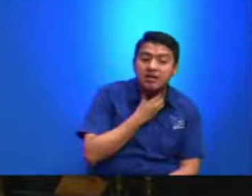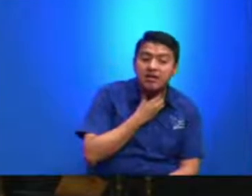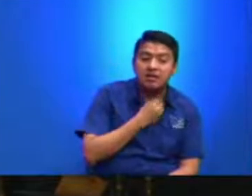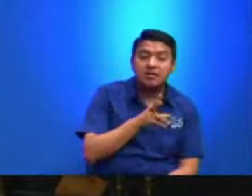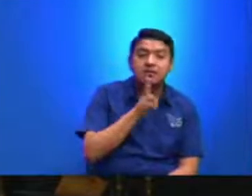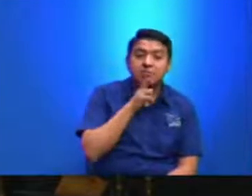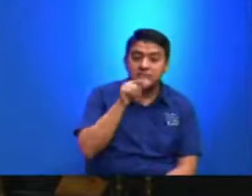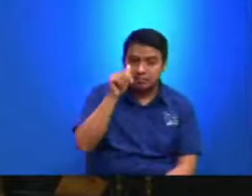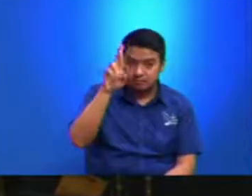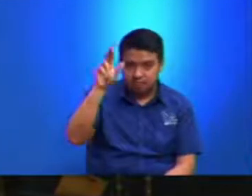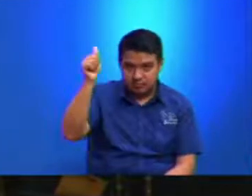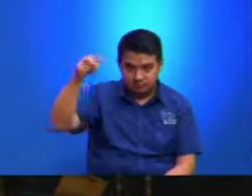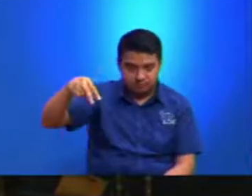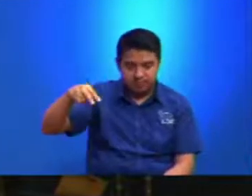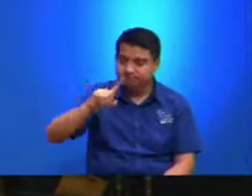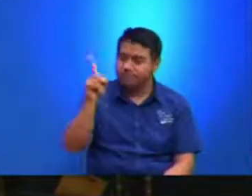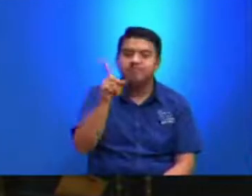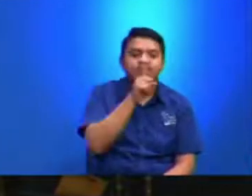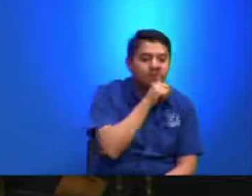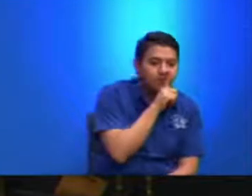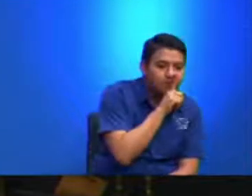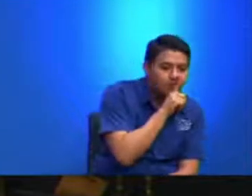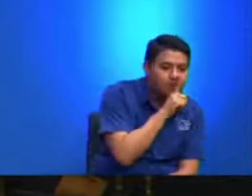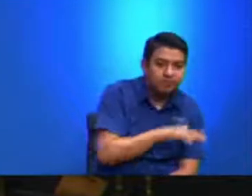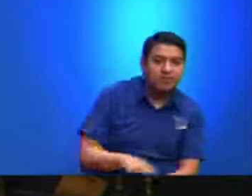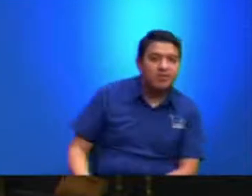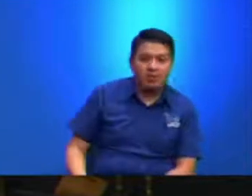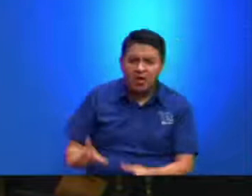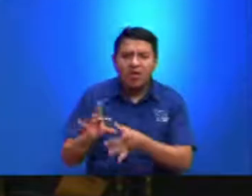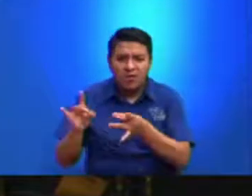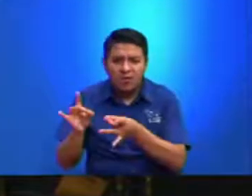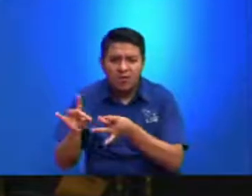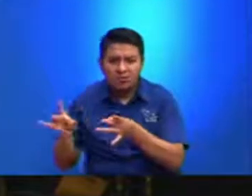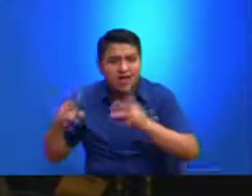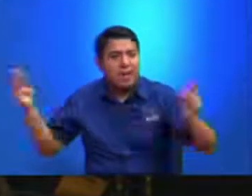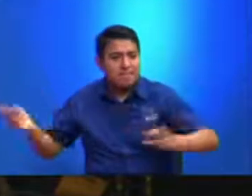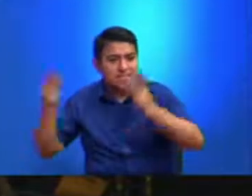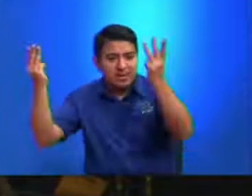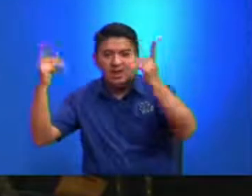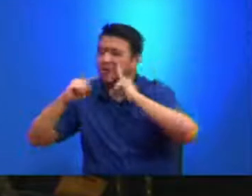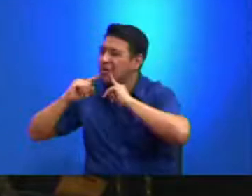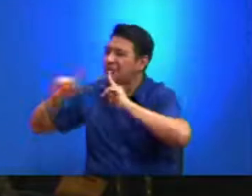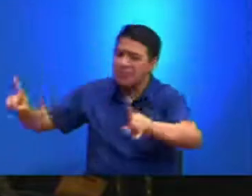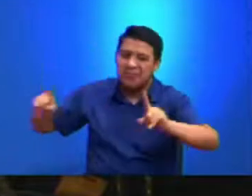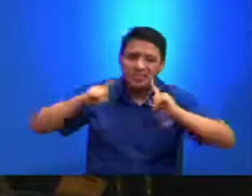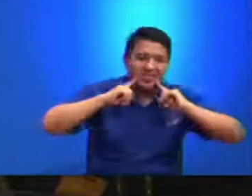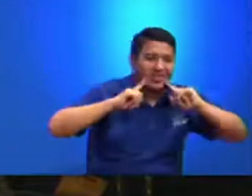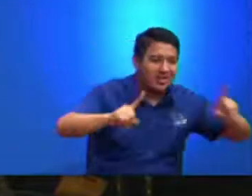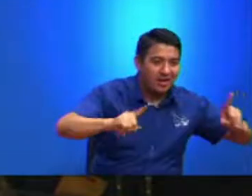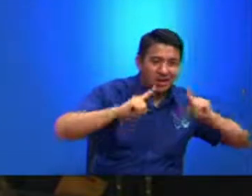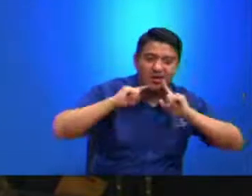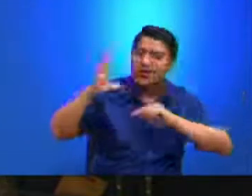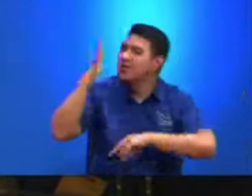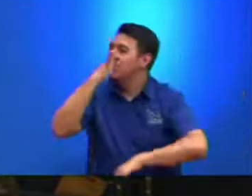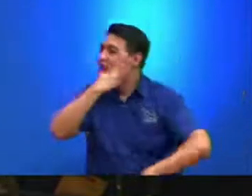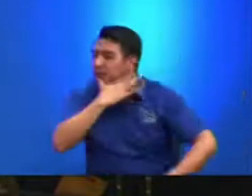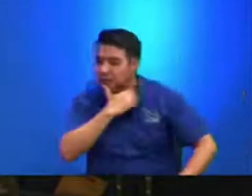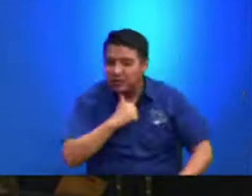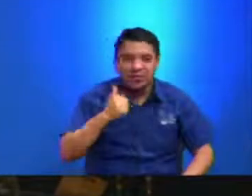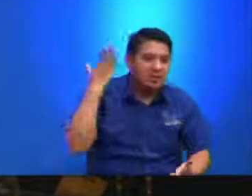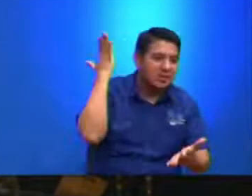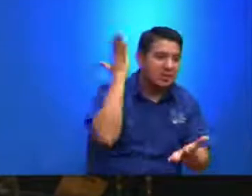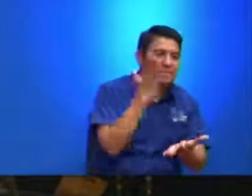Usted tiene que decir, junto con todos los que nos han pasado cosas grandes, no podemos dejar